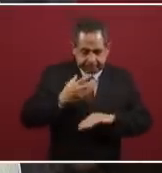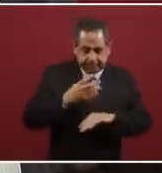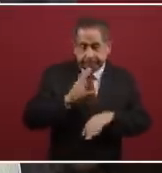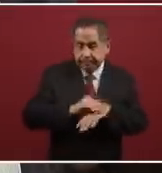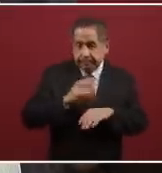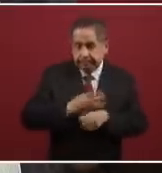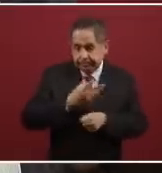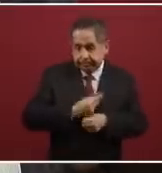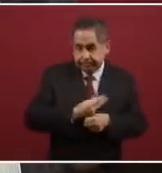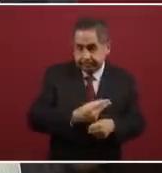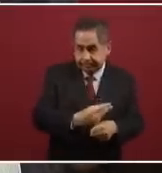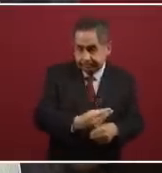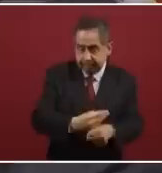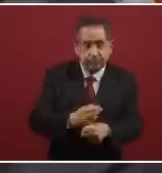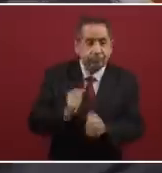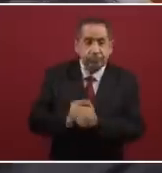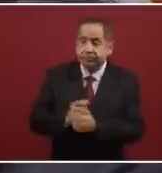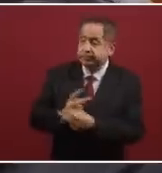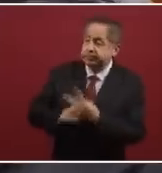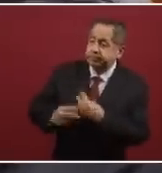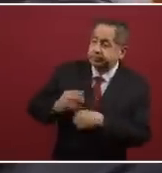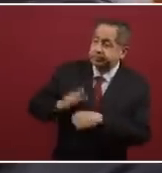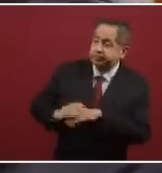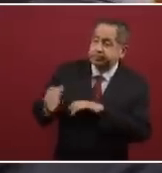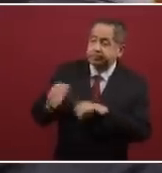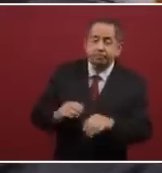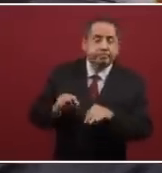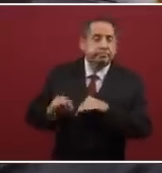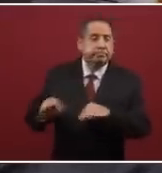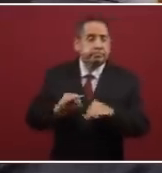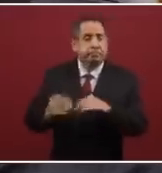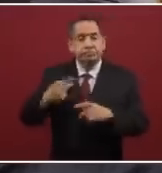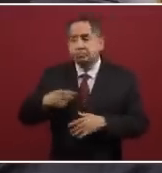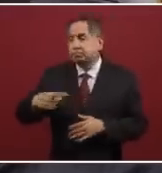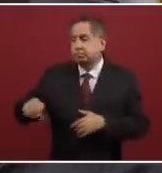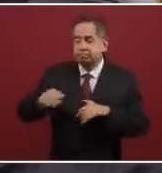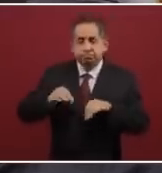tiempo se da trabajo.